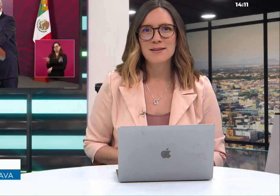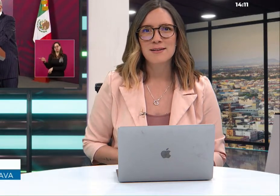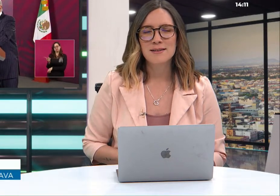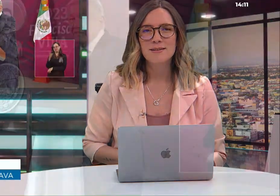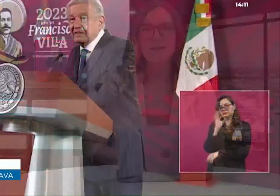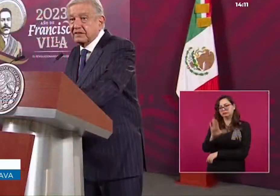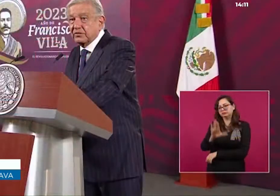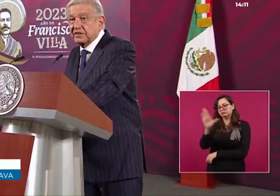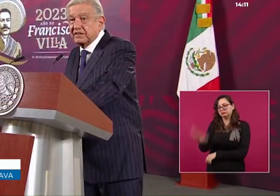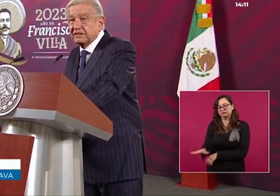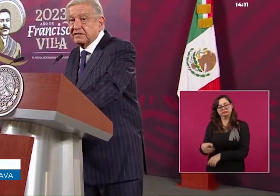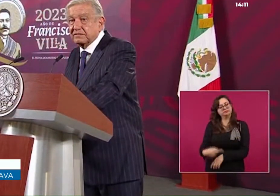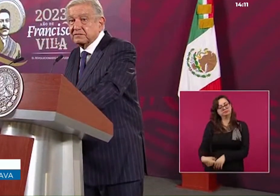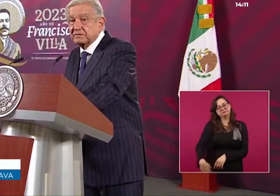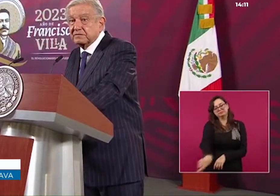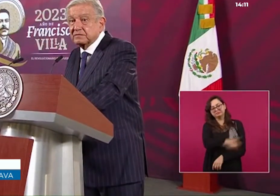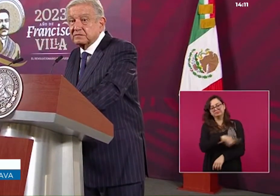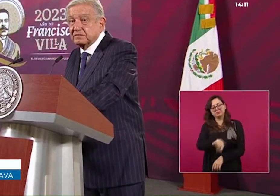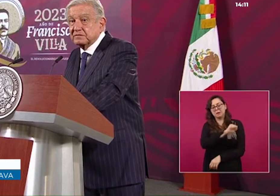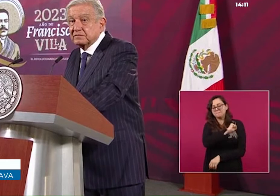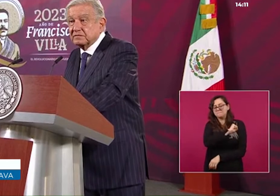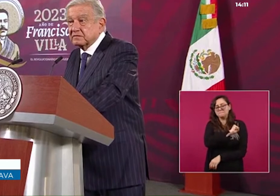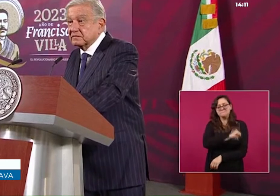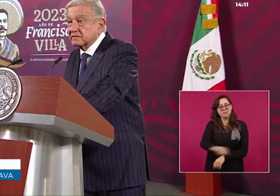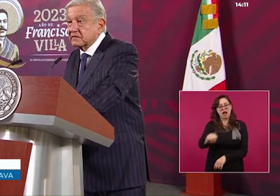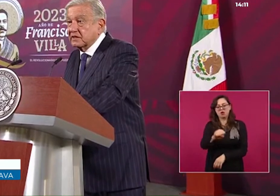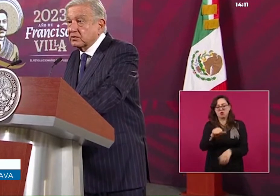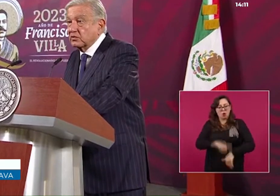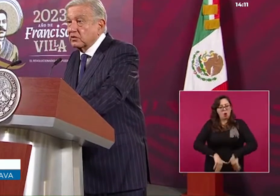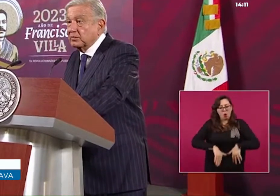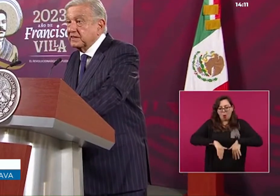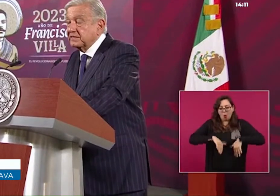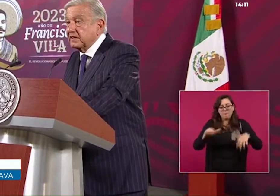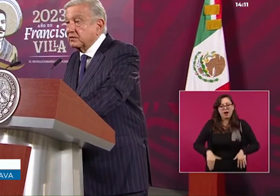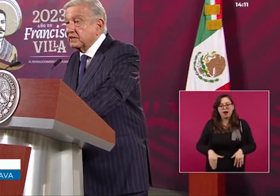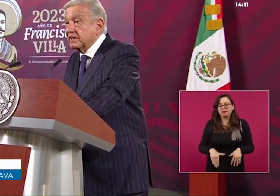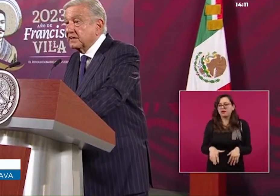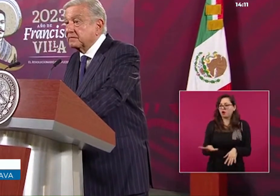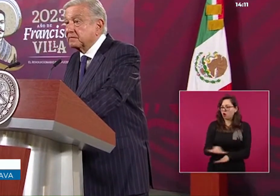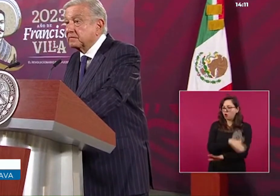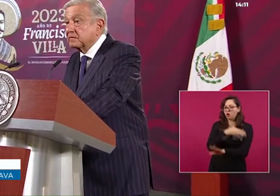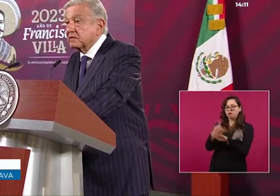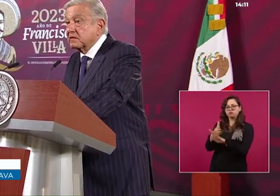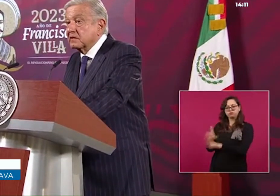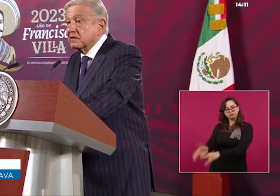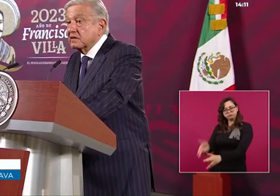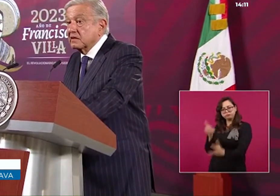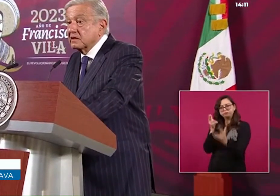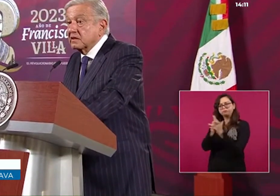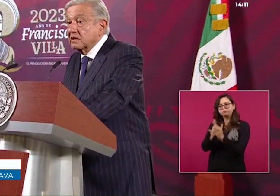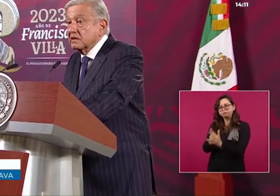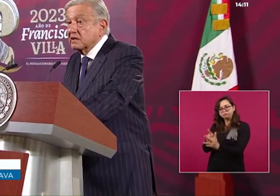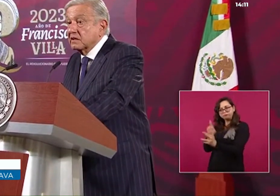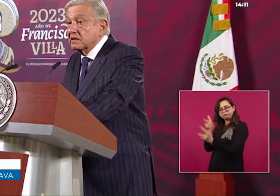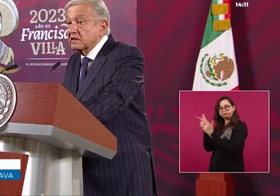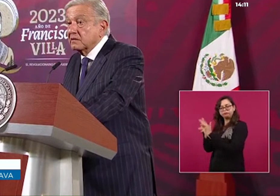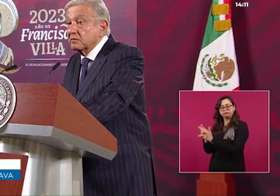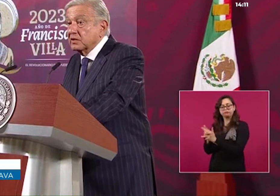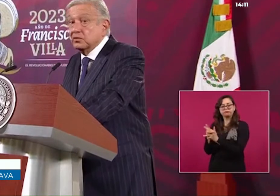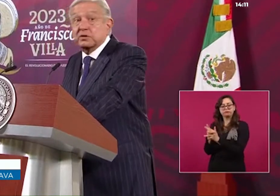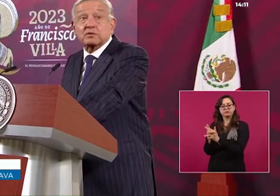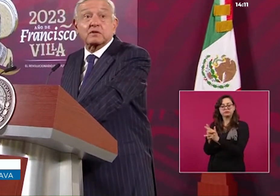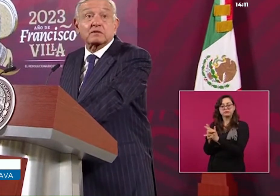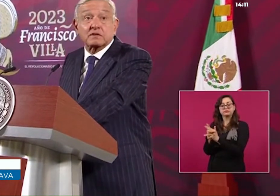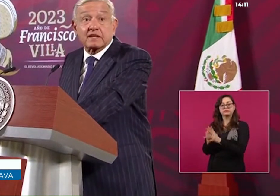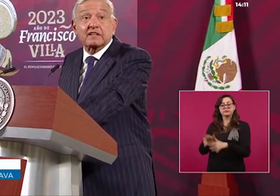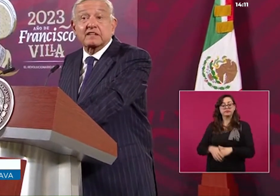Buenas tardes, Luis Auditorio, como siempre, los saludo con mucho gusto y el presidente Andrés Manuel López Obrador apoyó al Tribunal Electoral del Poder Judicial